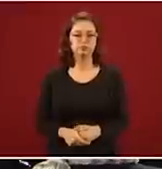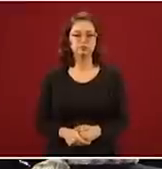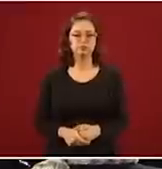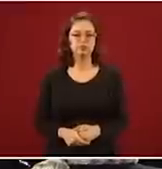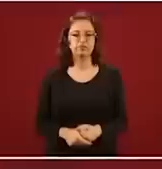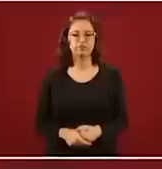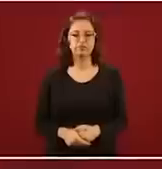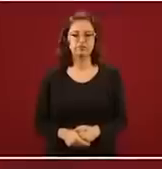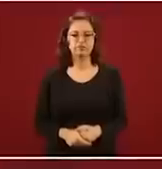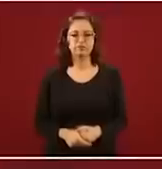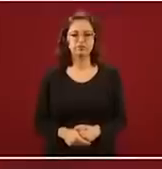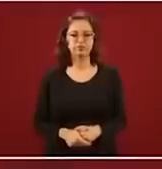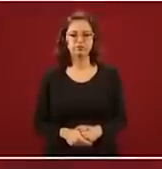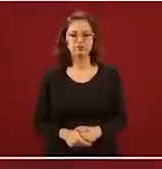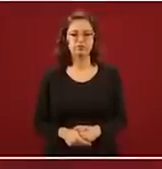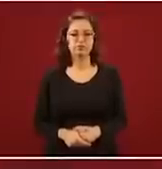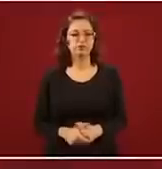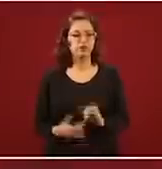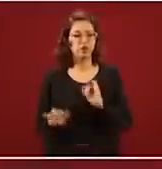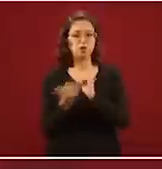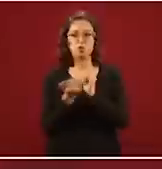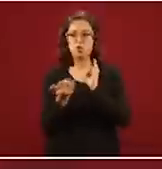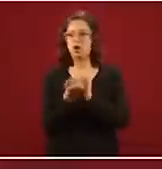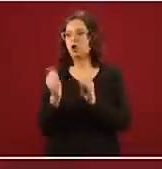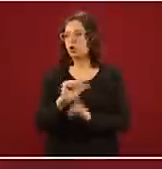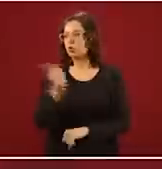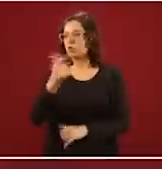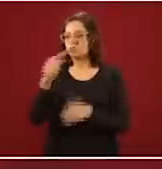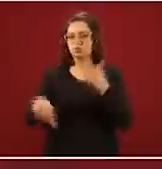en otros sitios, en